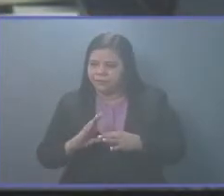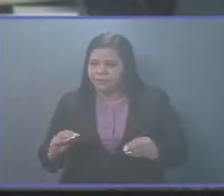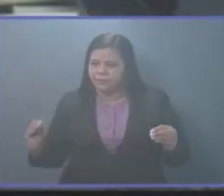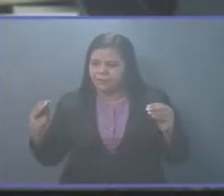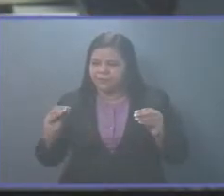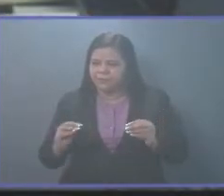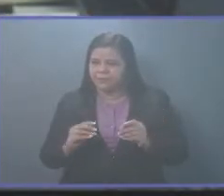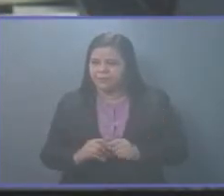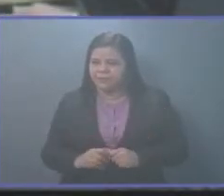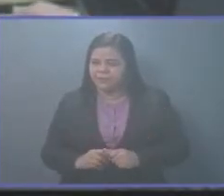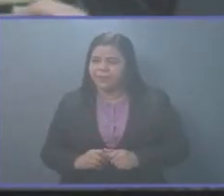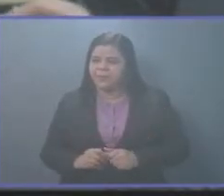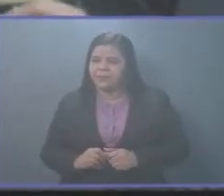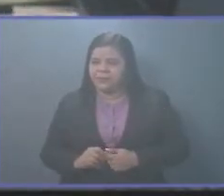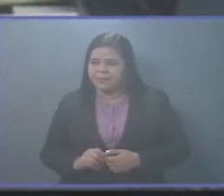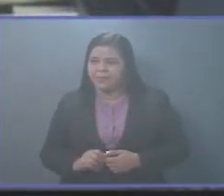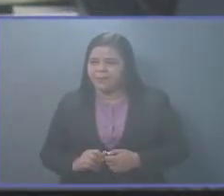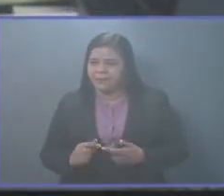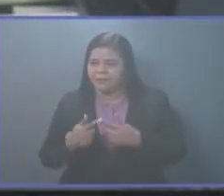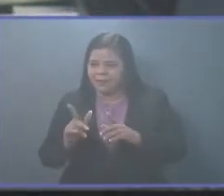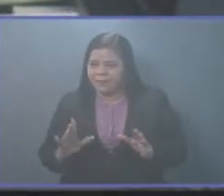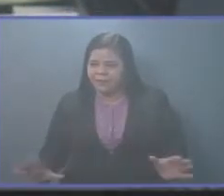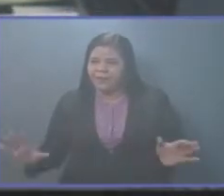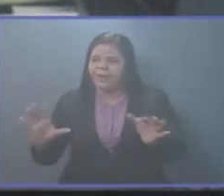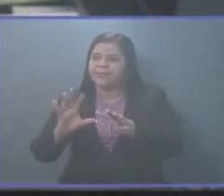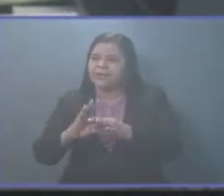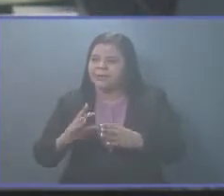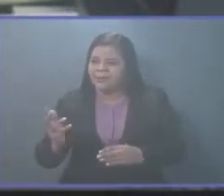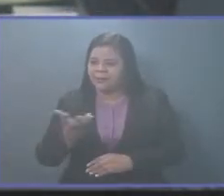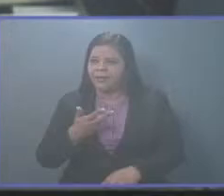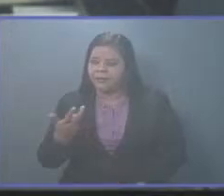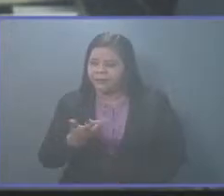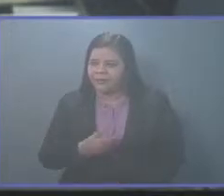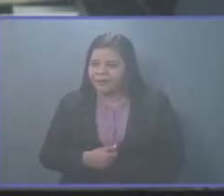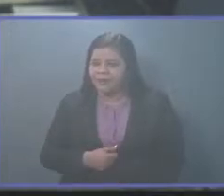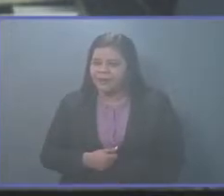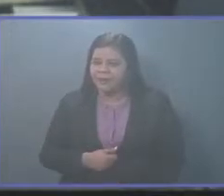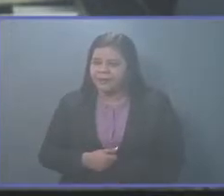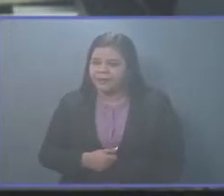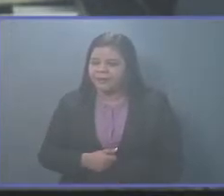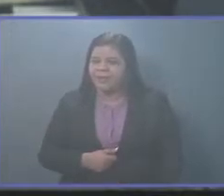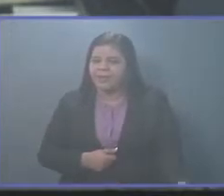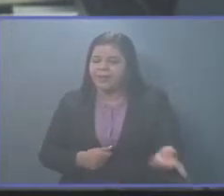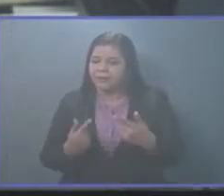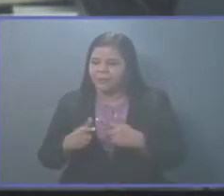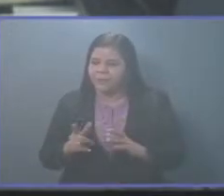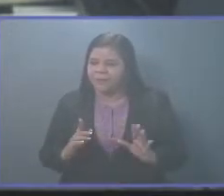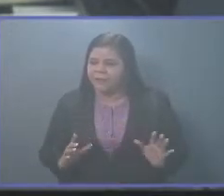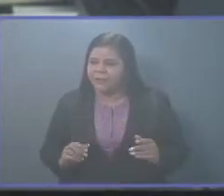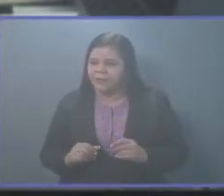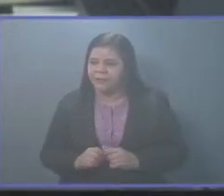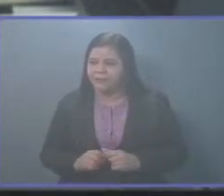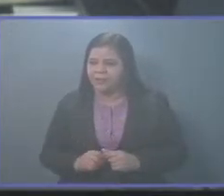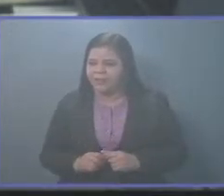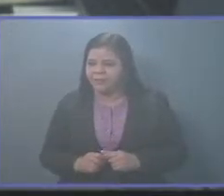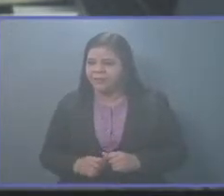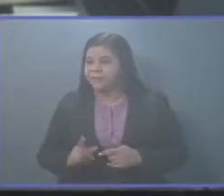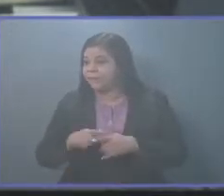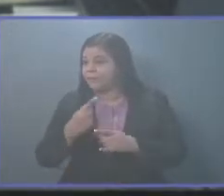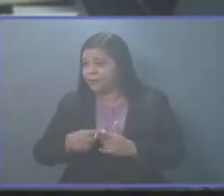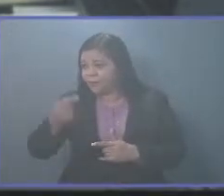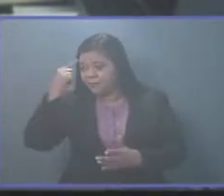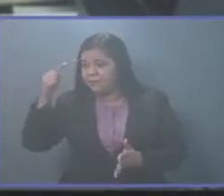a grandes rasgos de lo que hemos encontrado directamente relacionada, son 30 millones que van para el Hospital